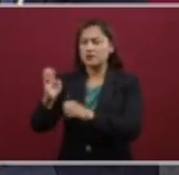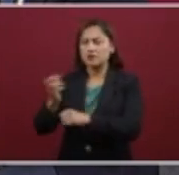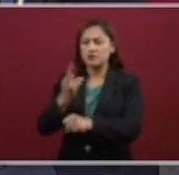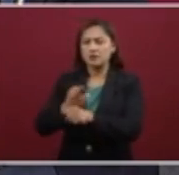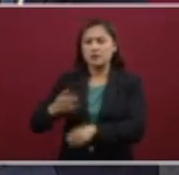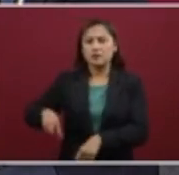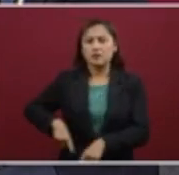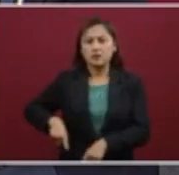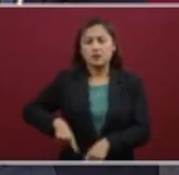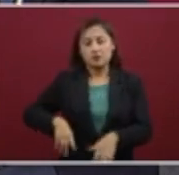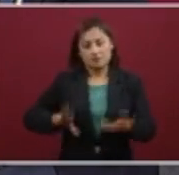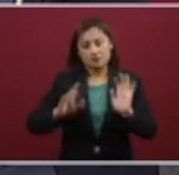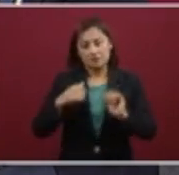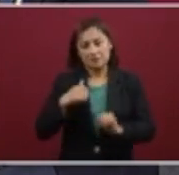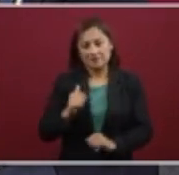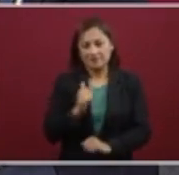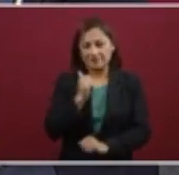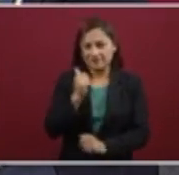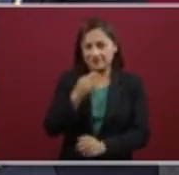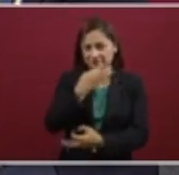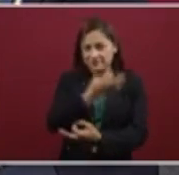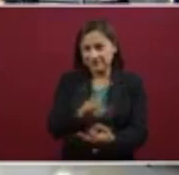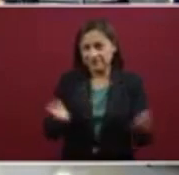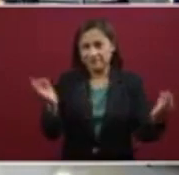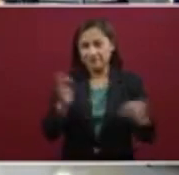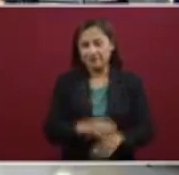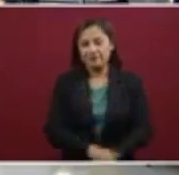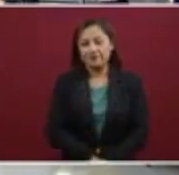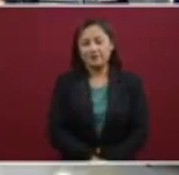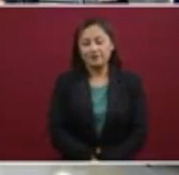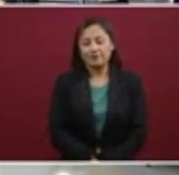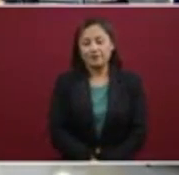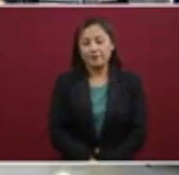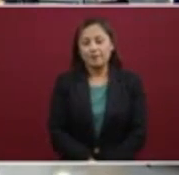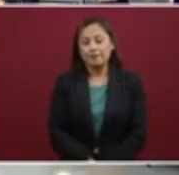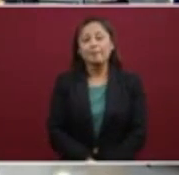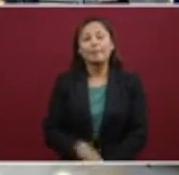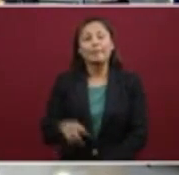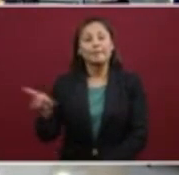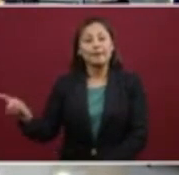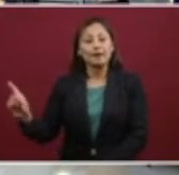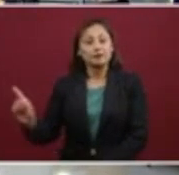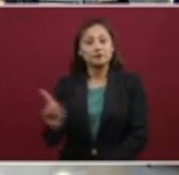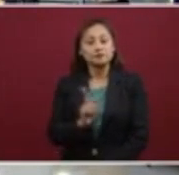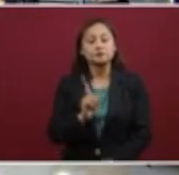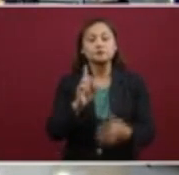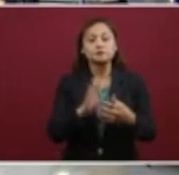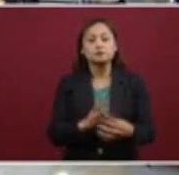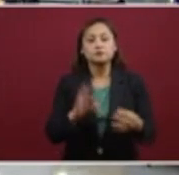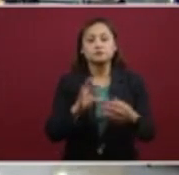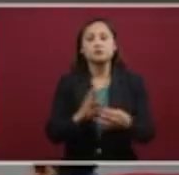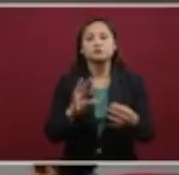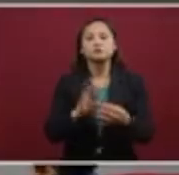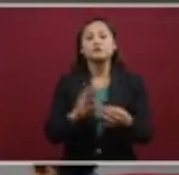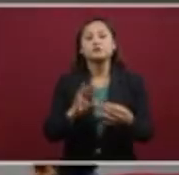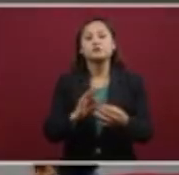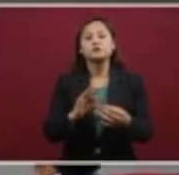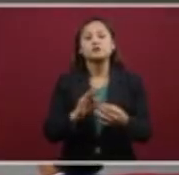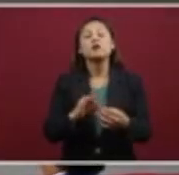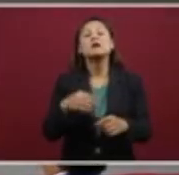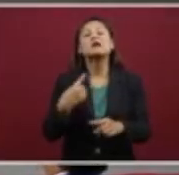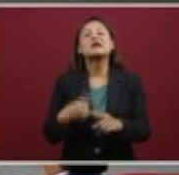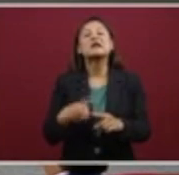Y ya les va a dar a conocer quién va a ser el